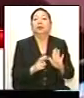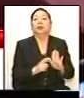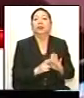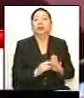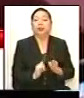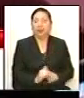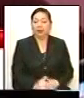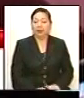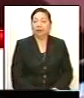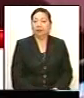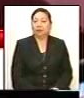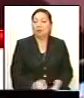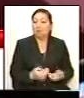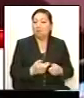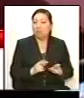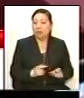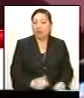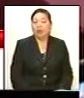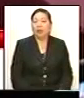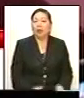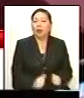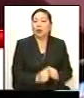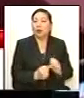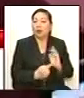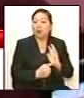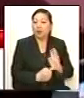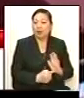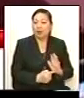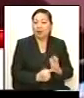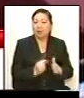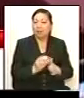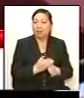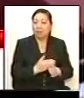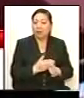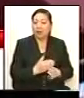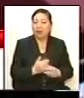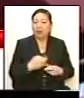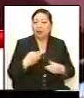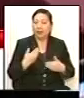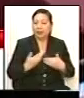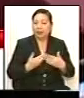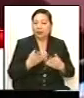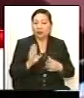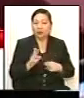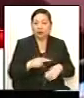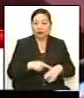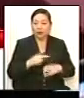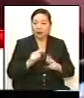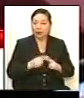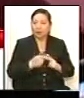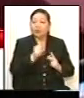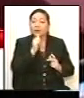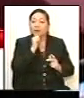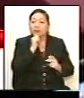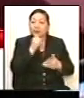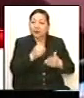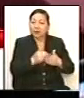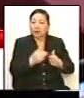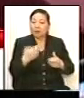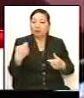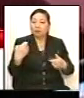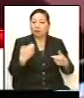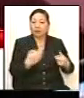el caso de una iniciativa pública y con la presentación por parte del proponente de su respectiva iniciativa privada ante